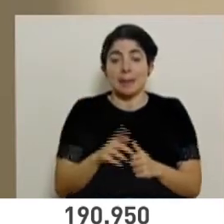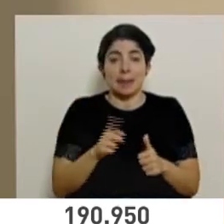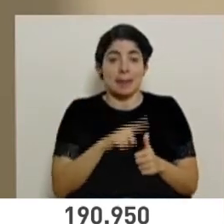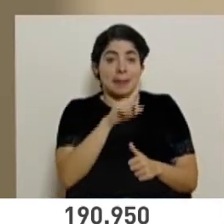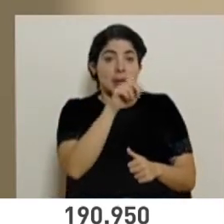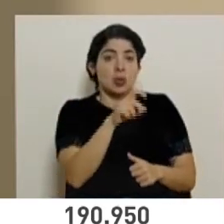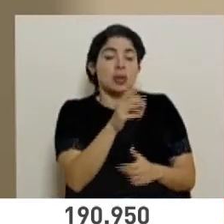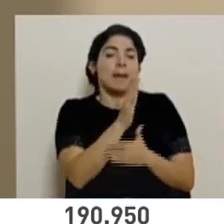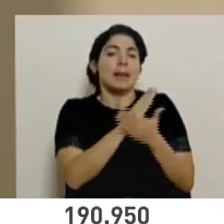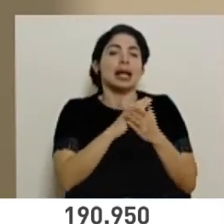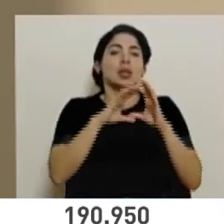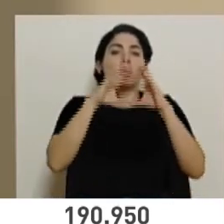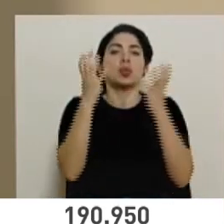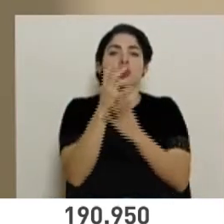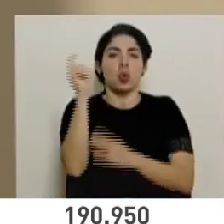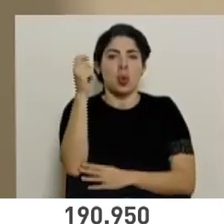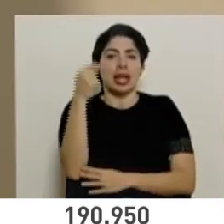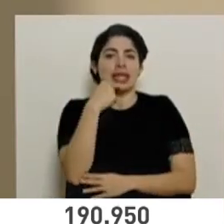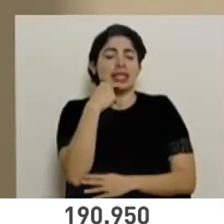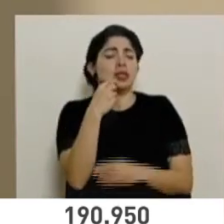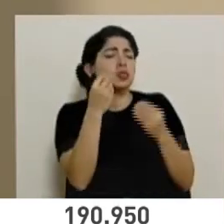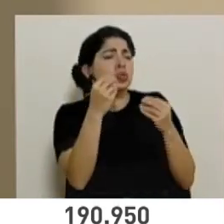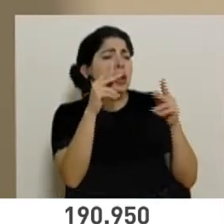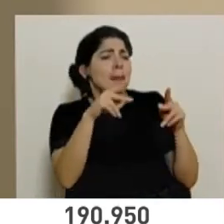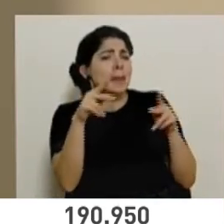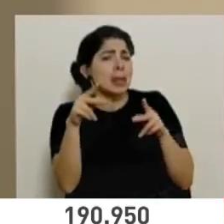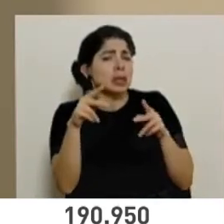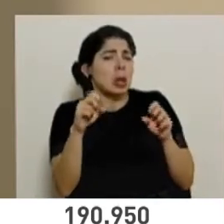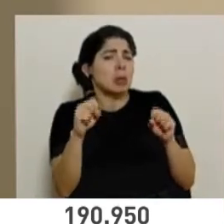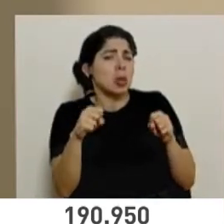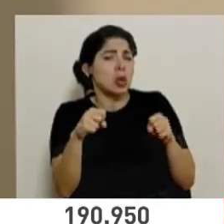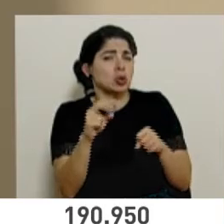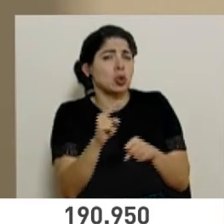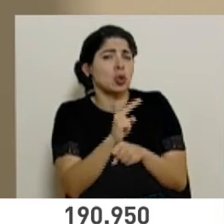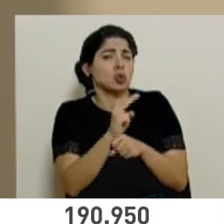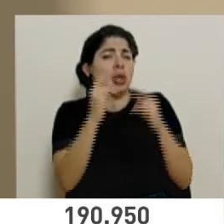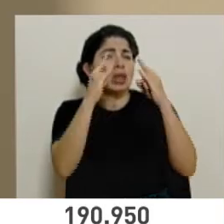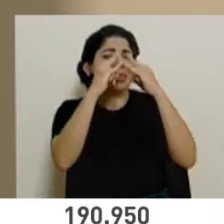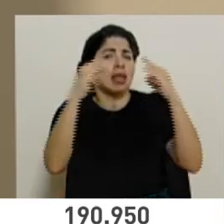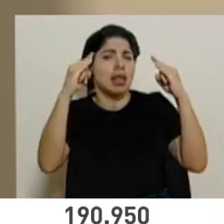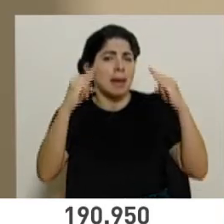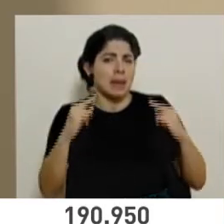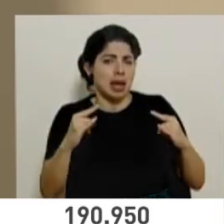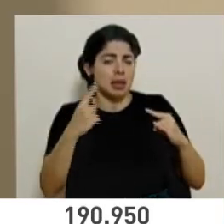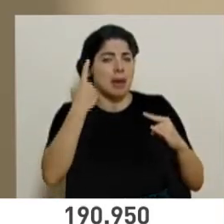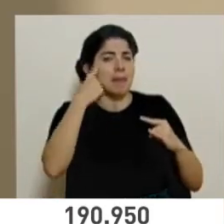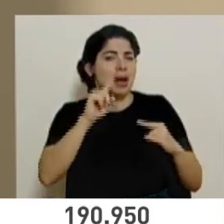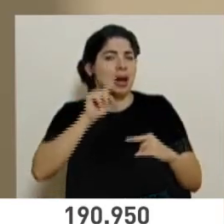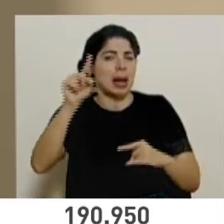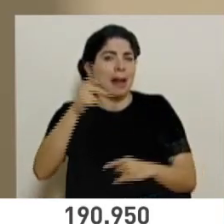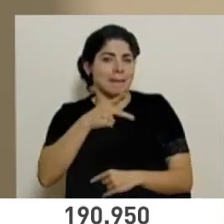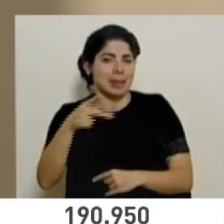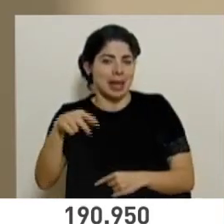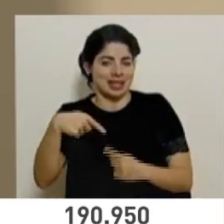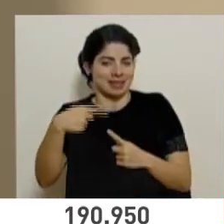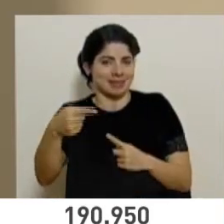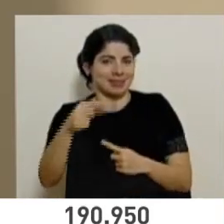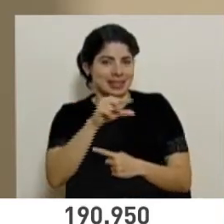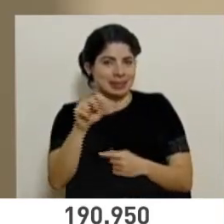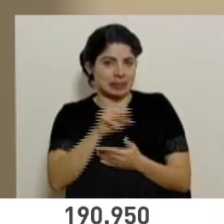la realiza Mundo Guanacaste. Muchas personas utilizarán posiblemente sus tiendas de campaña para acudir a las playas en Semana